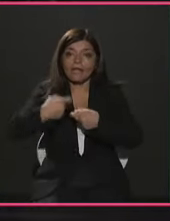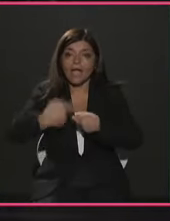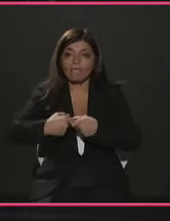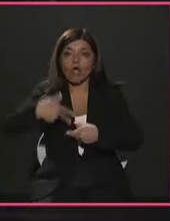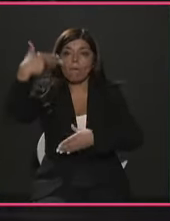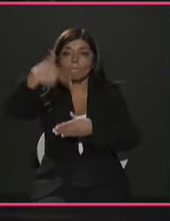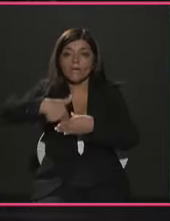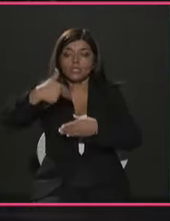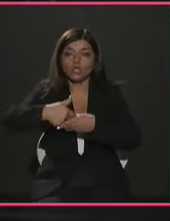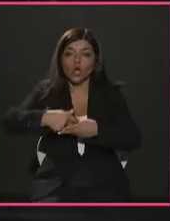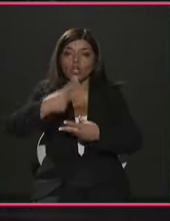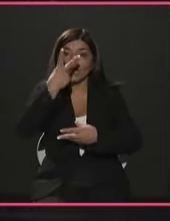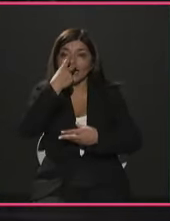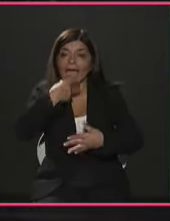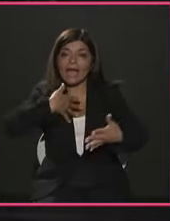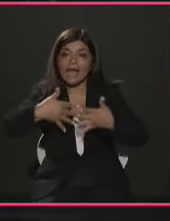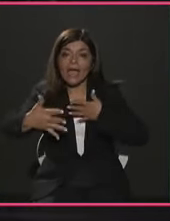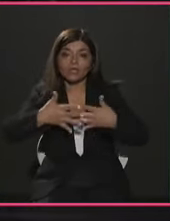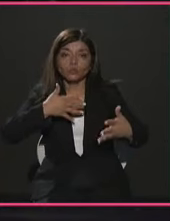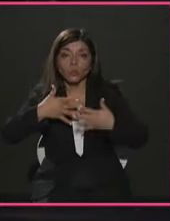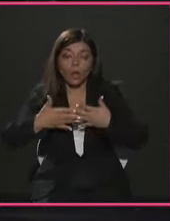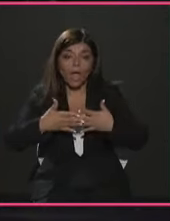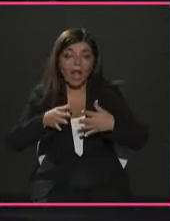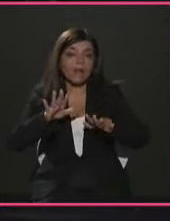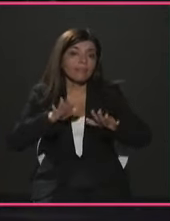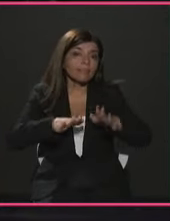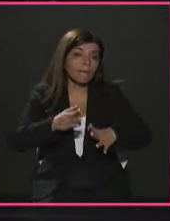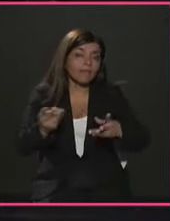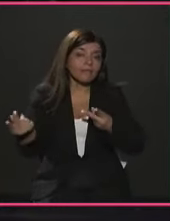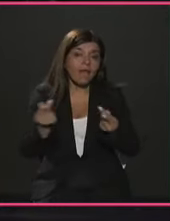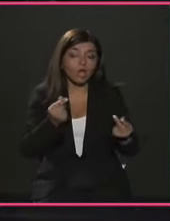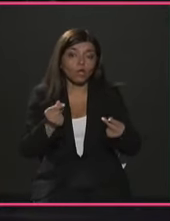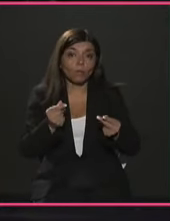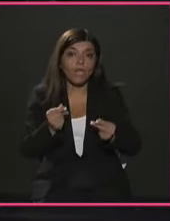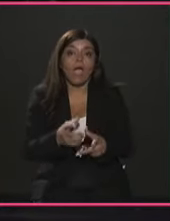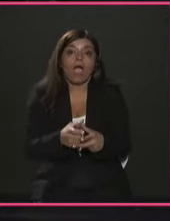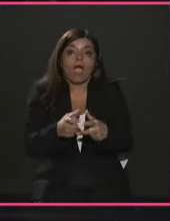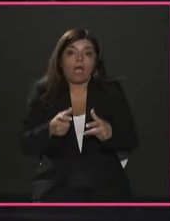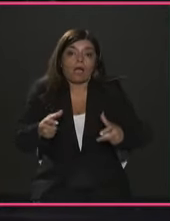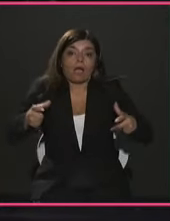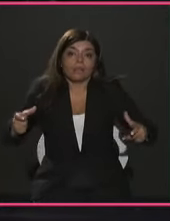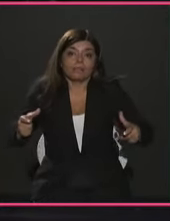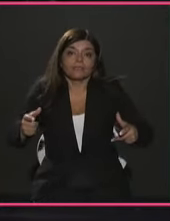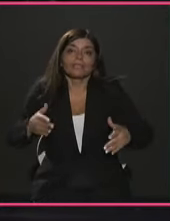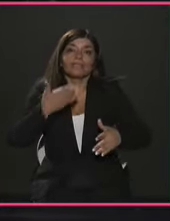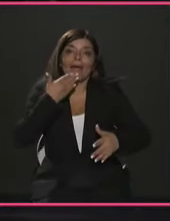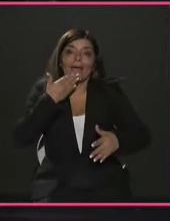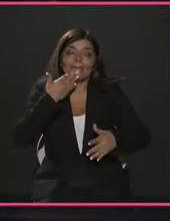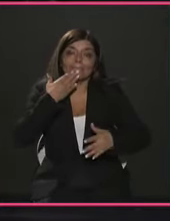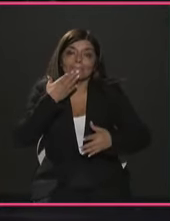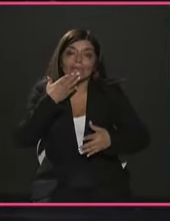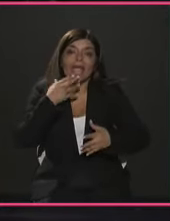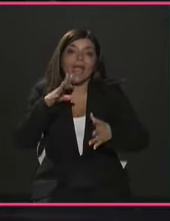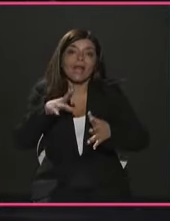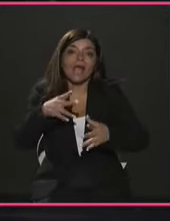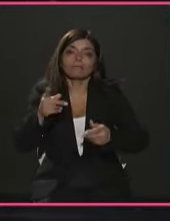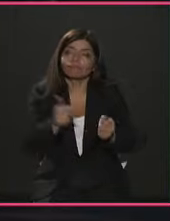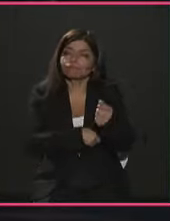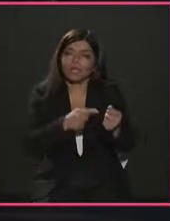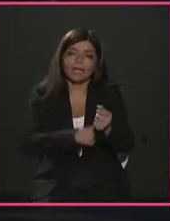petróleo gas natural y en la medida que la economía y la población del mundo creció el aumento del consumo de energía se hizo